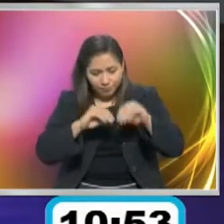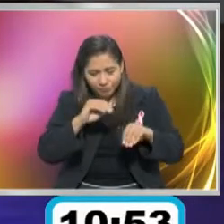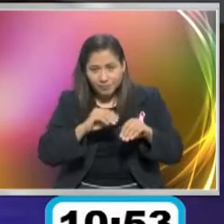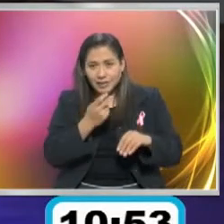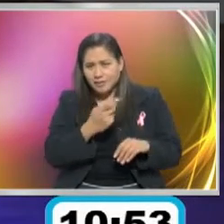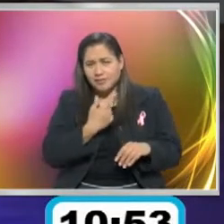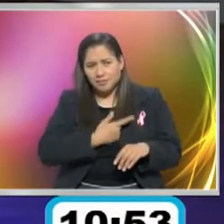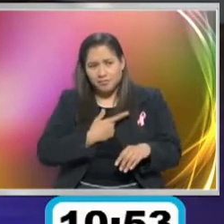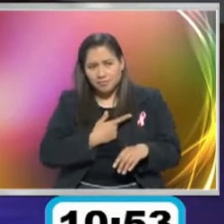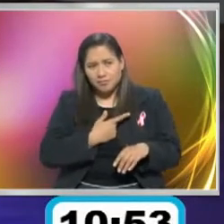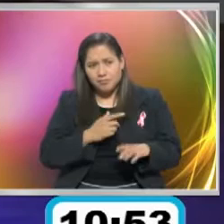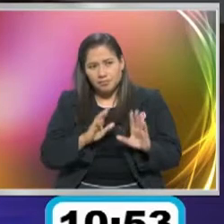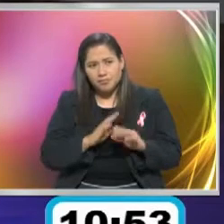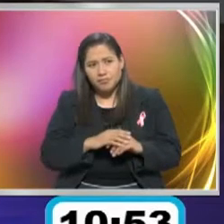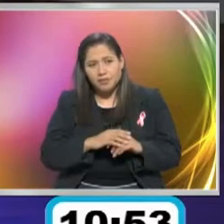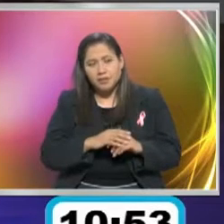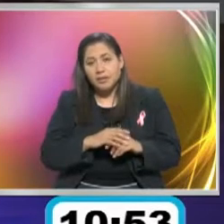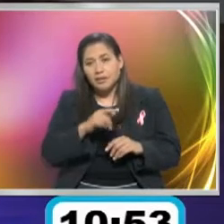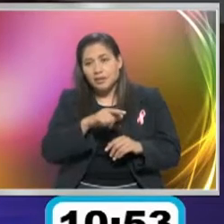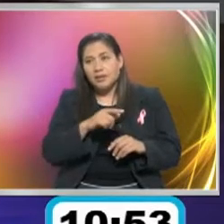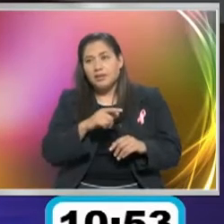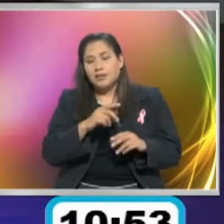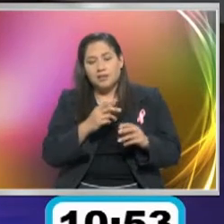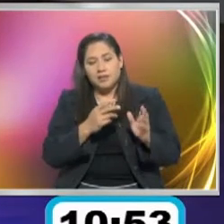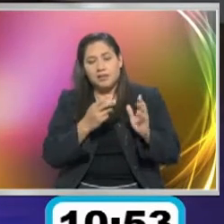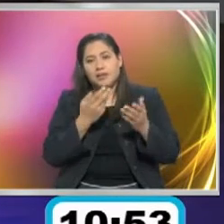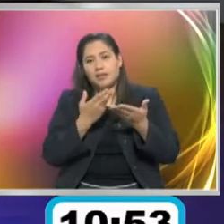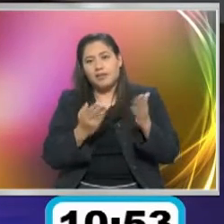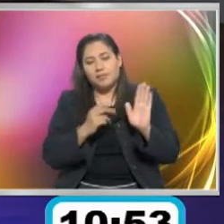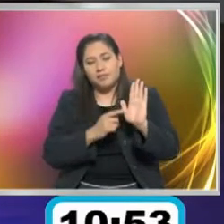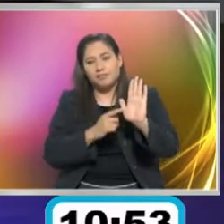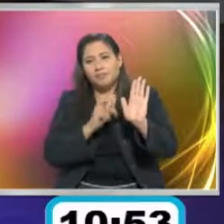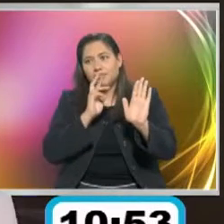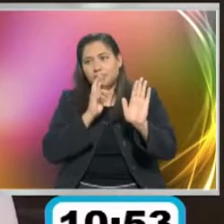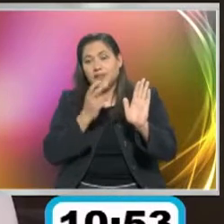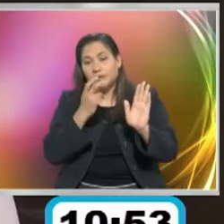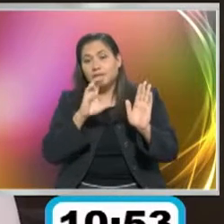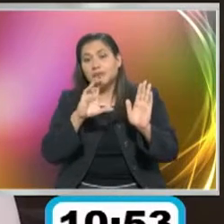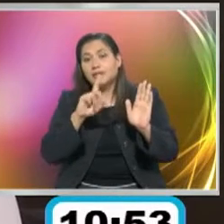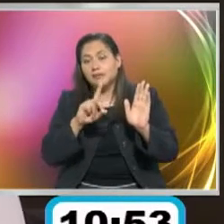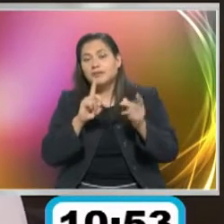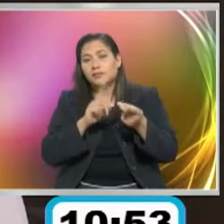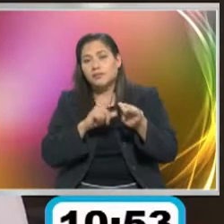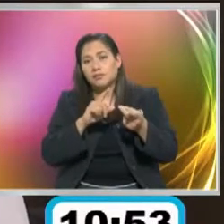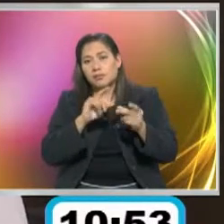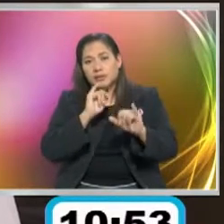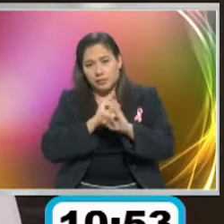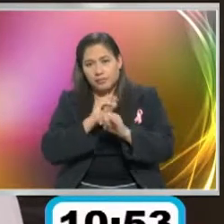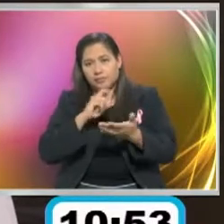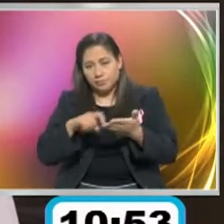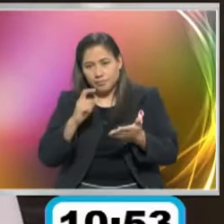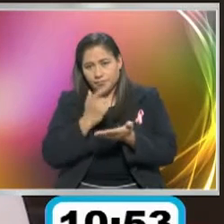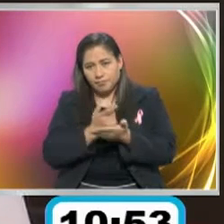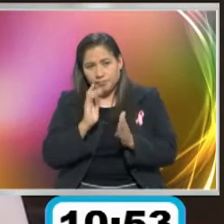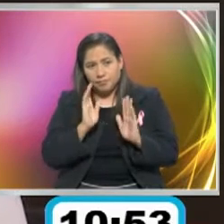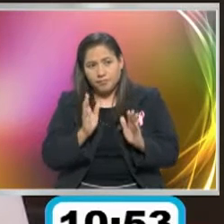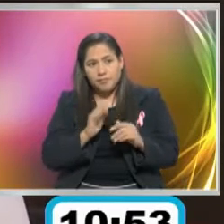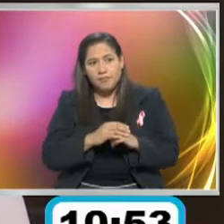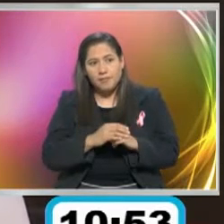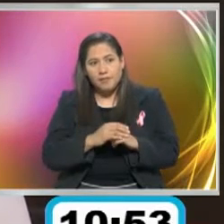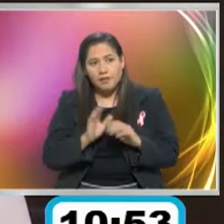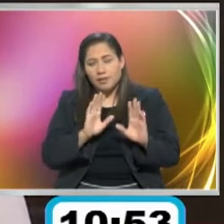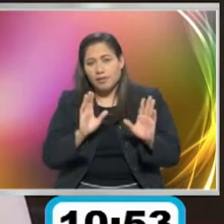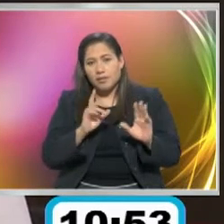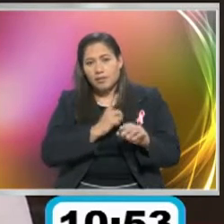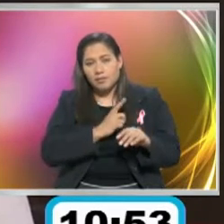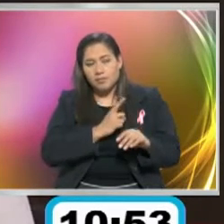nos encantó y pues bueno, aquí está. Es el resultado, ven. El resultado. Este disco lo podemos encontrar en Plataformas en digitales. todas partes. Y tiene el single nada más,